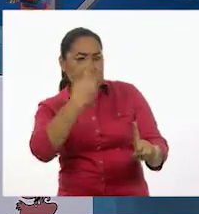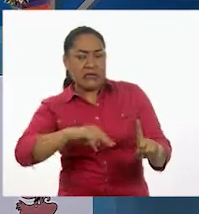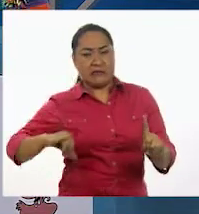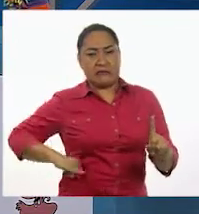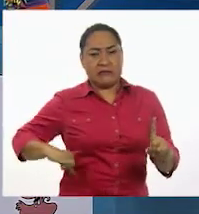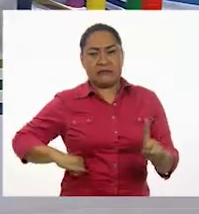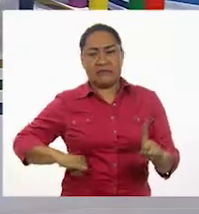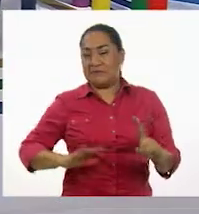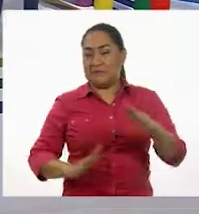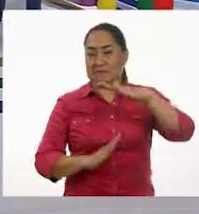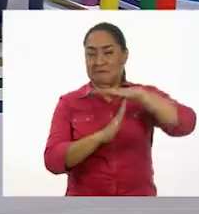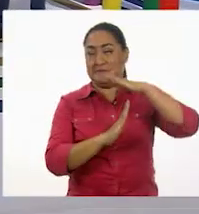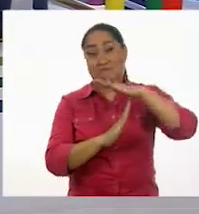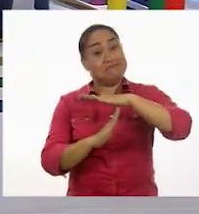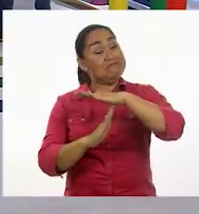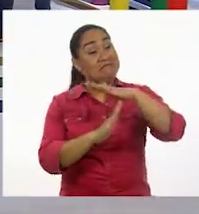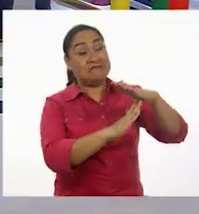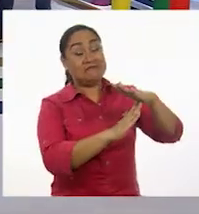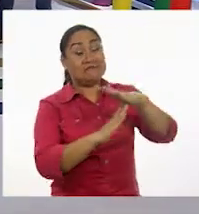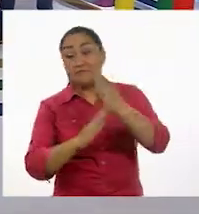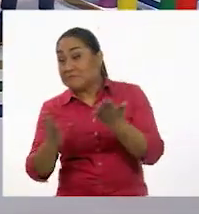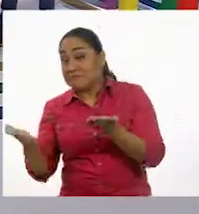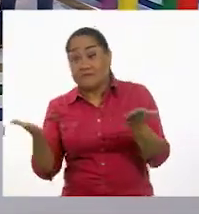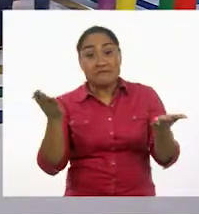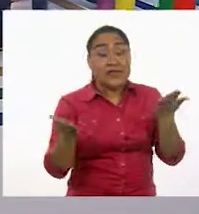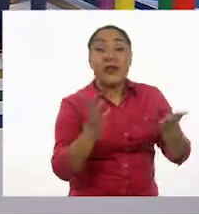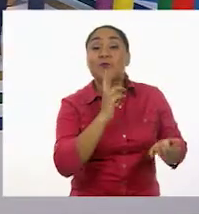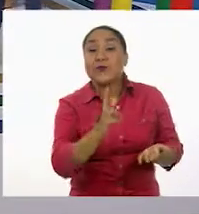Se acabó el tiempo de pensar. ¿Tienen una respuesta?